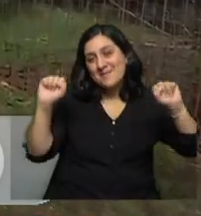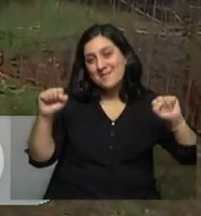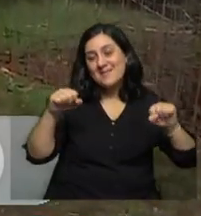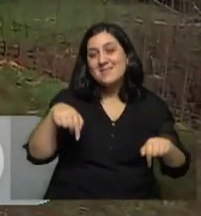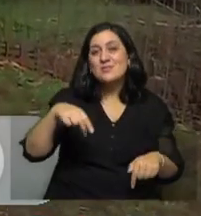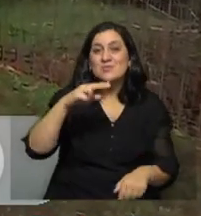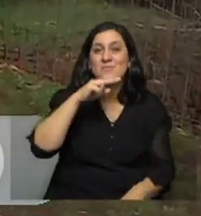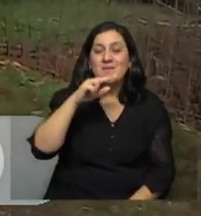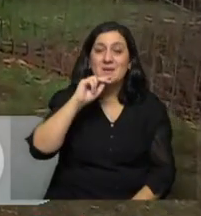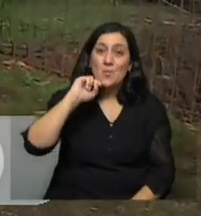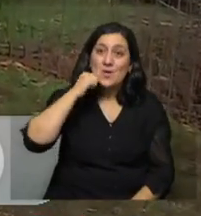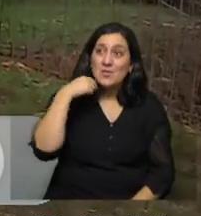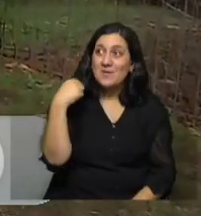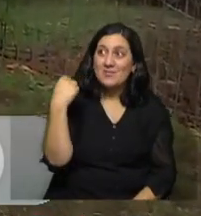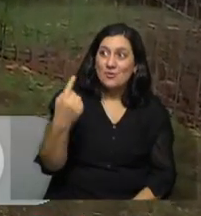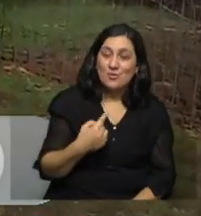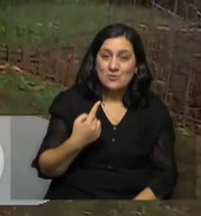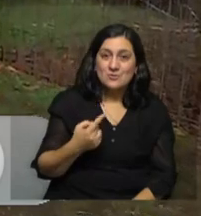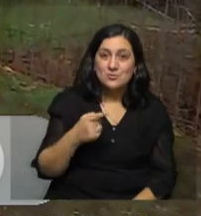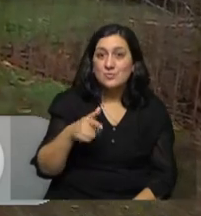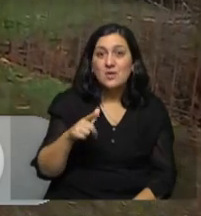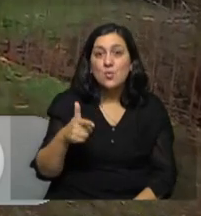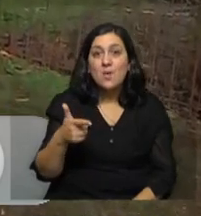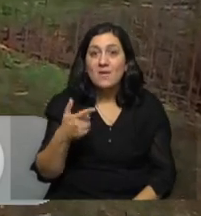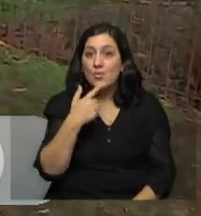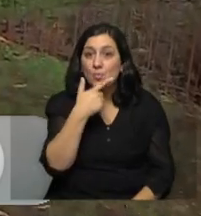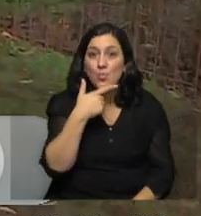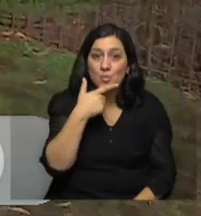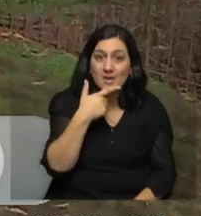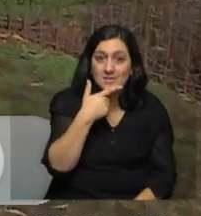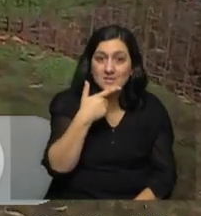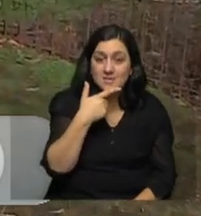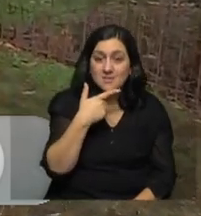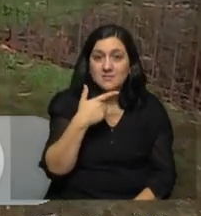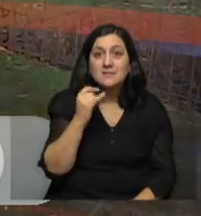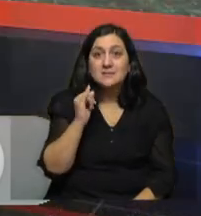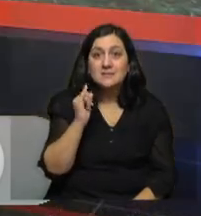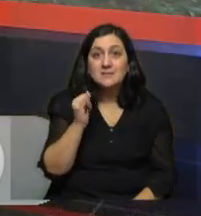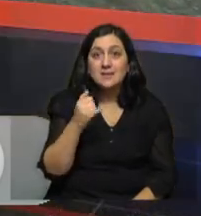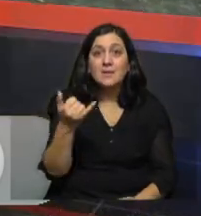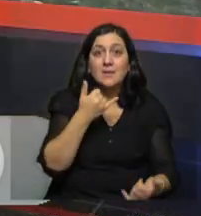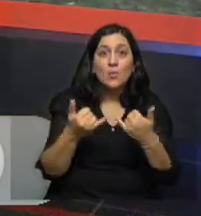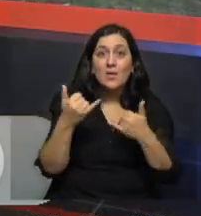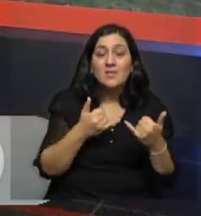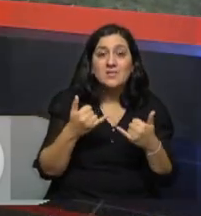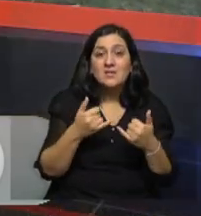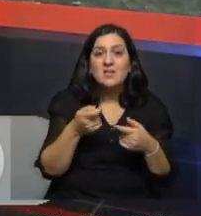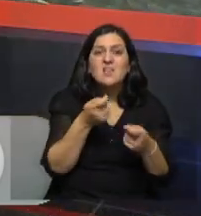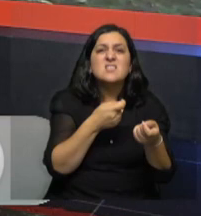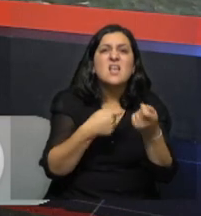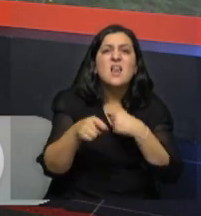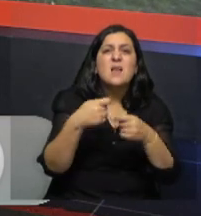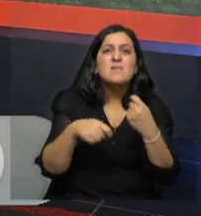realmente renovador para todos nosotros. Si ustedes no tienen más consultas desde estudio... Sí, también tenemos. Que me cuente, ¿qué es el Almacén